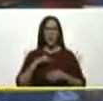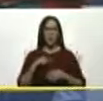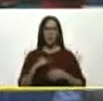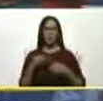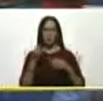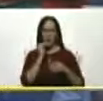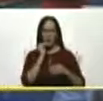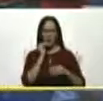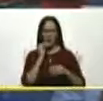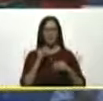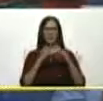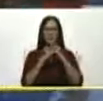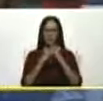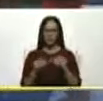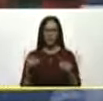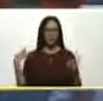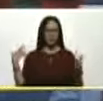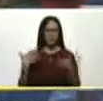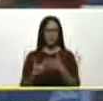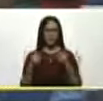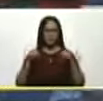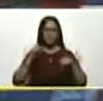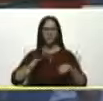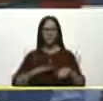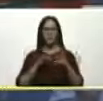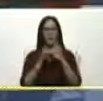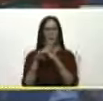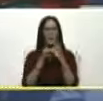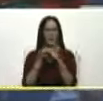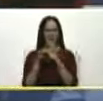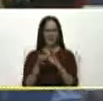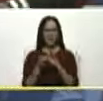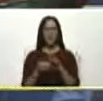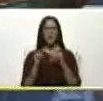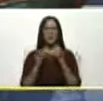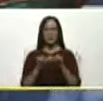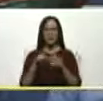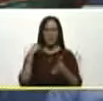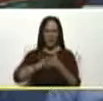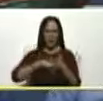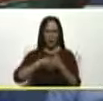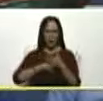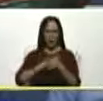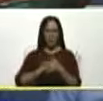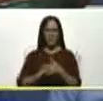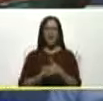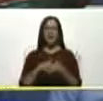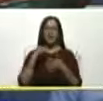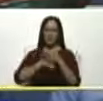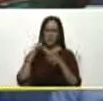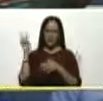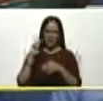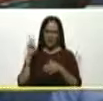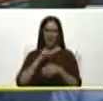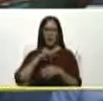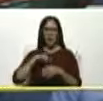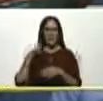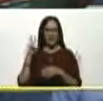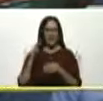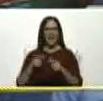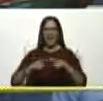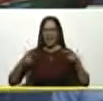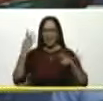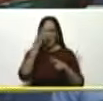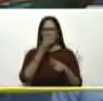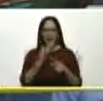con nuestra generación y con todas las generaciones, porque aquí estamos unidos por esa misma lucha por Venezuela, por nuestra Venezuela grande, bella,